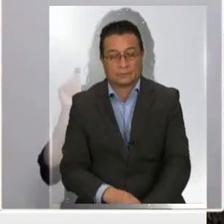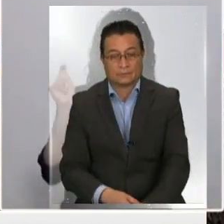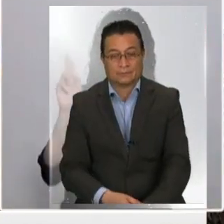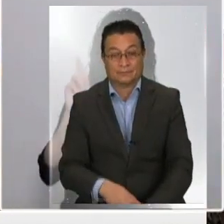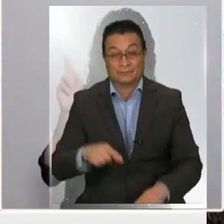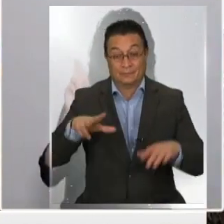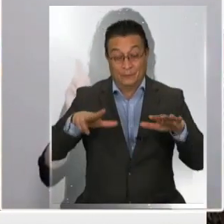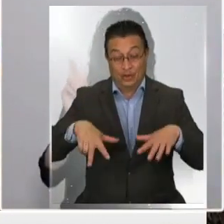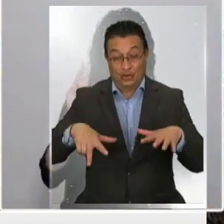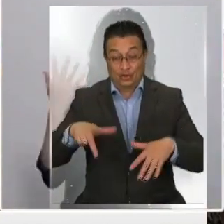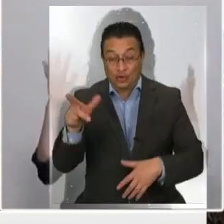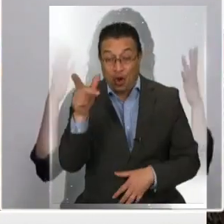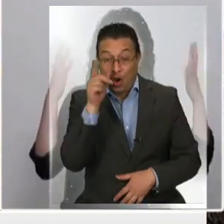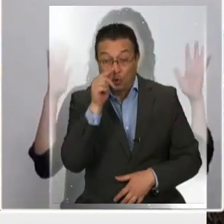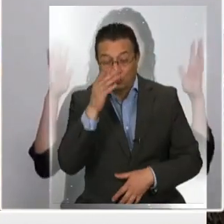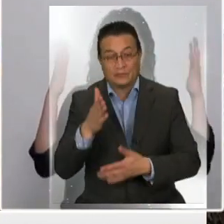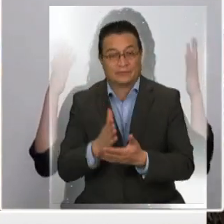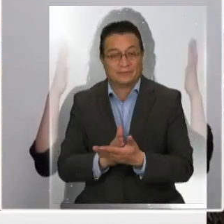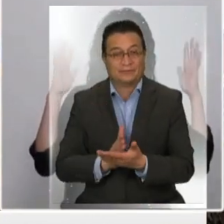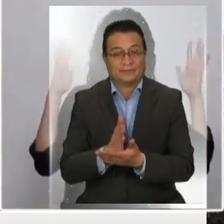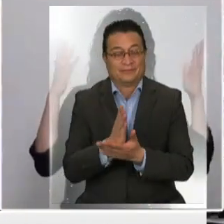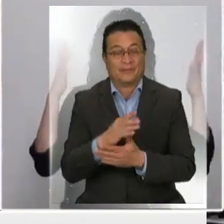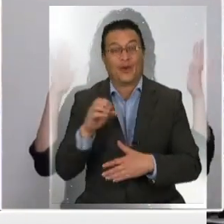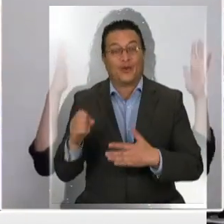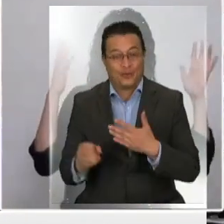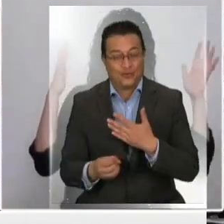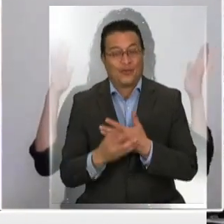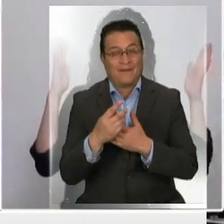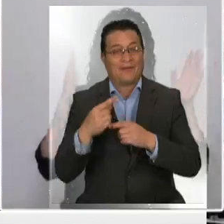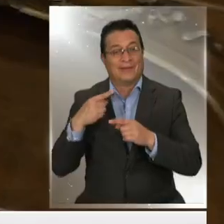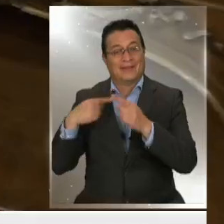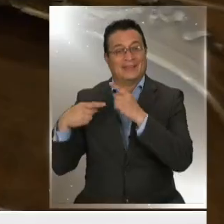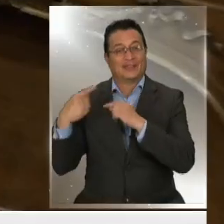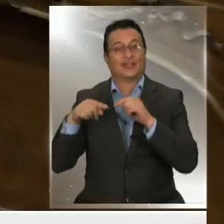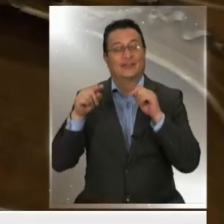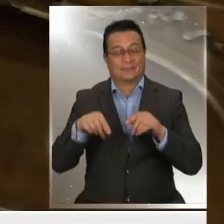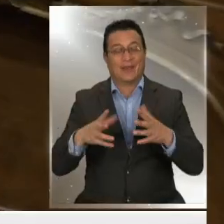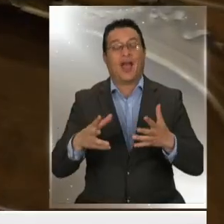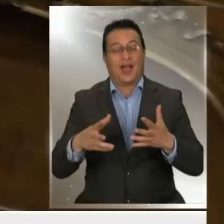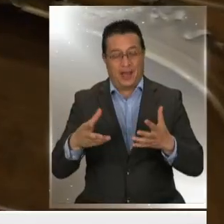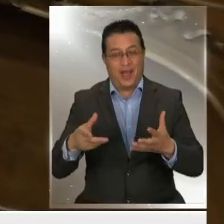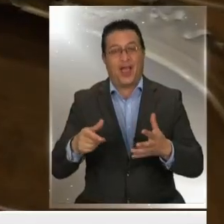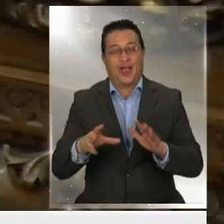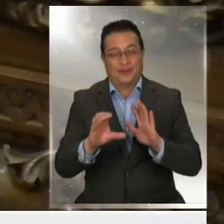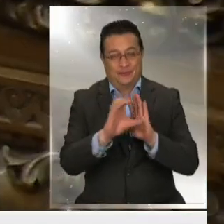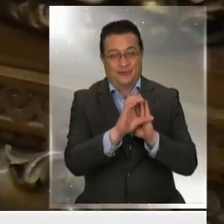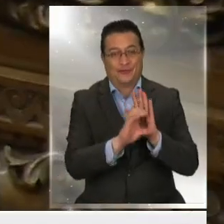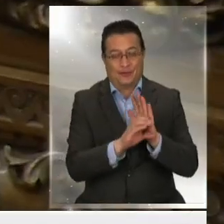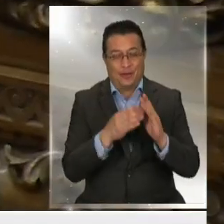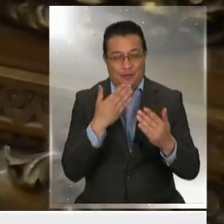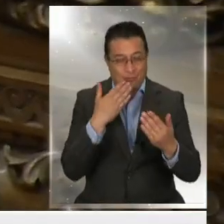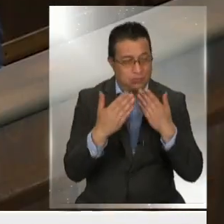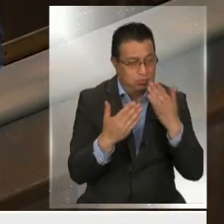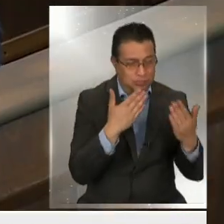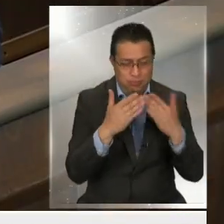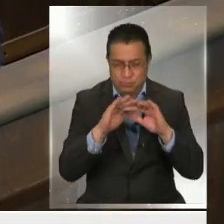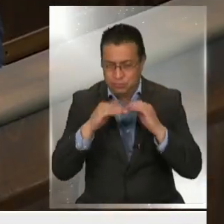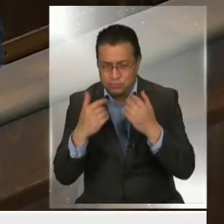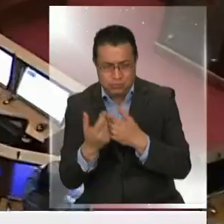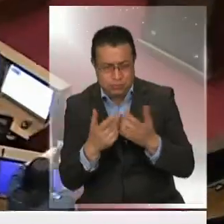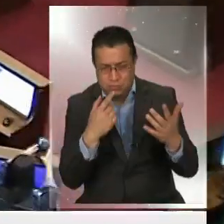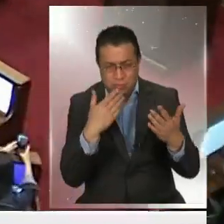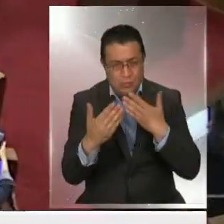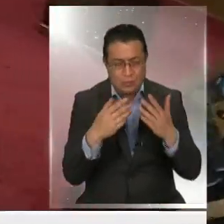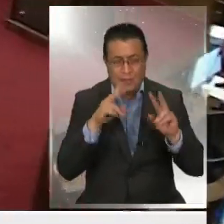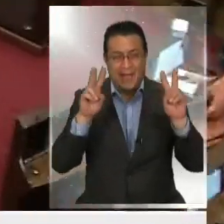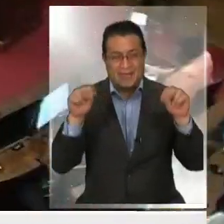Este 18 de octubre se dio por iniciada la nueva e histórica etapa de la convención, la del debate constitucional, donde se